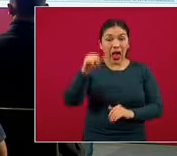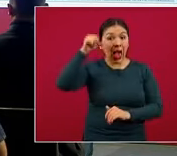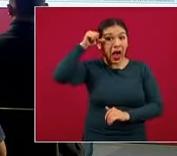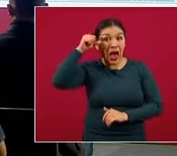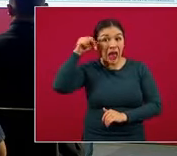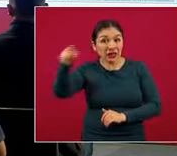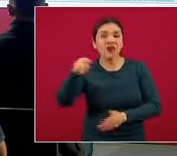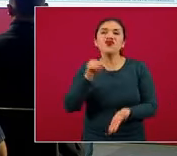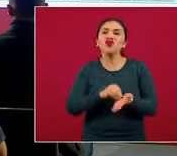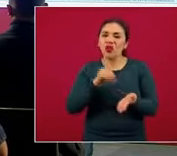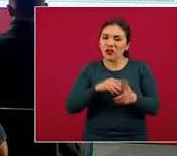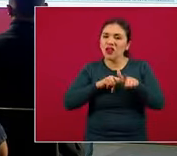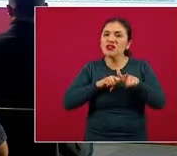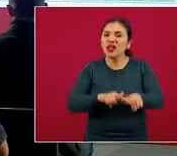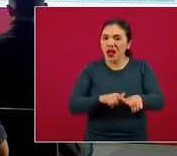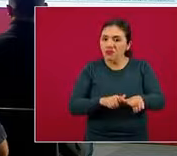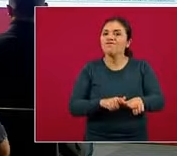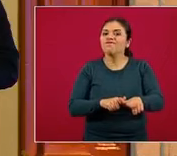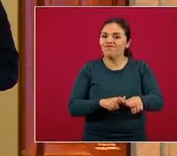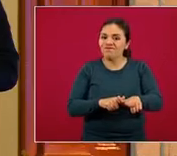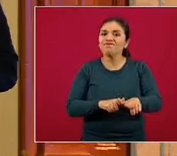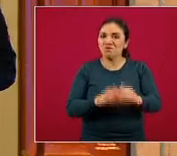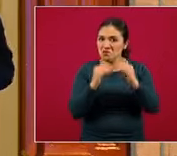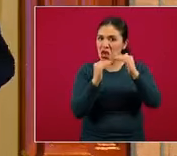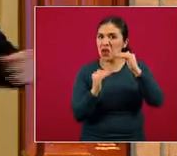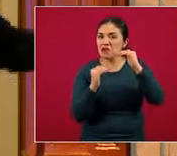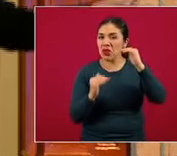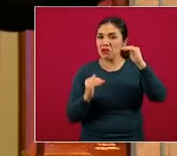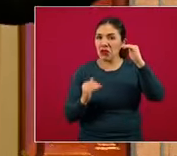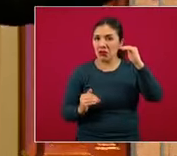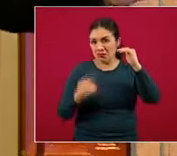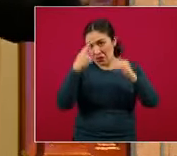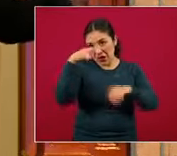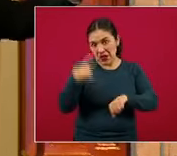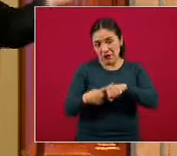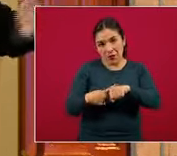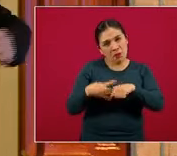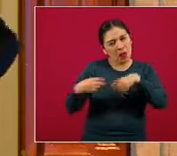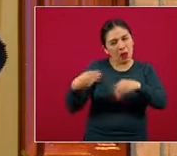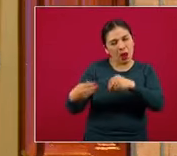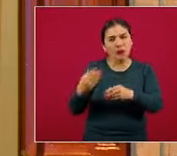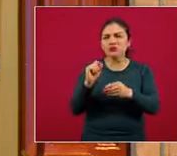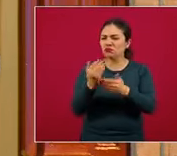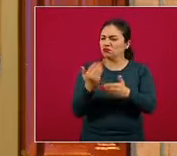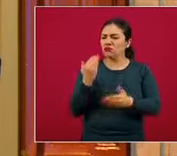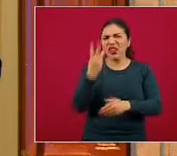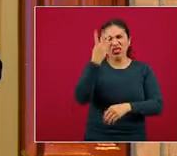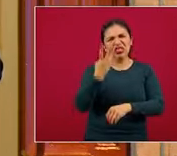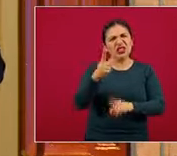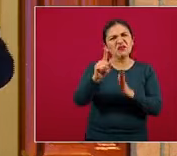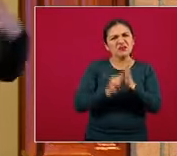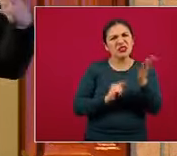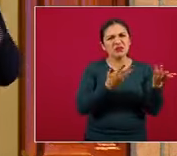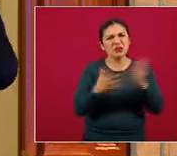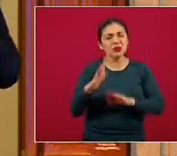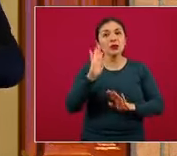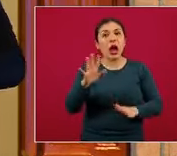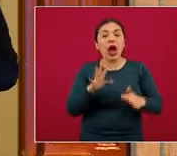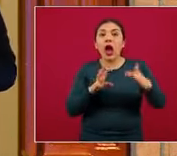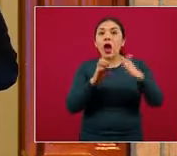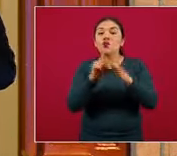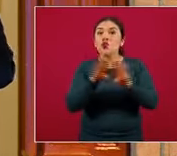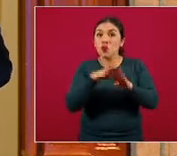todavía continúa con una tendencia descendente de su epidemia, después de que hace aproximadamente 3 meses alcanzó como